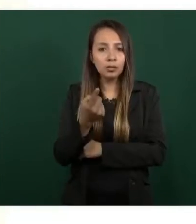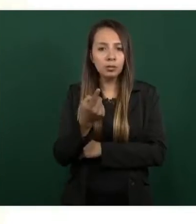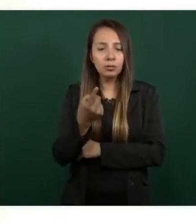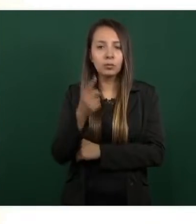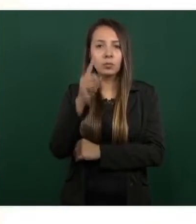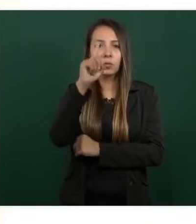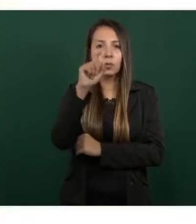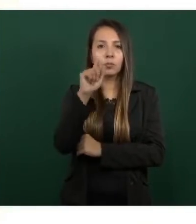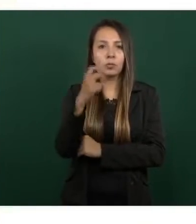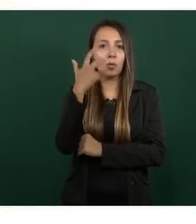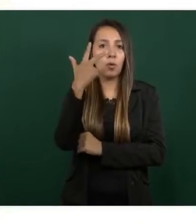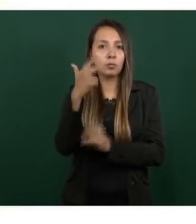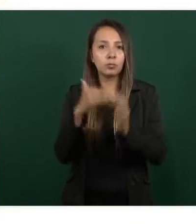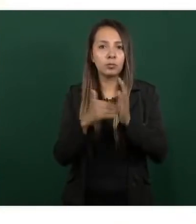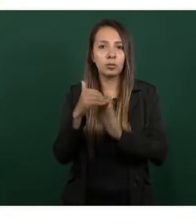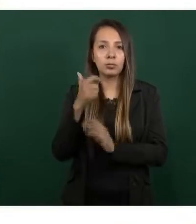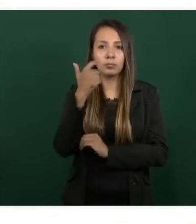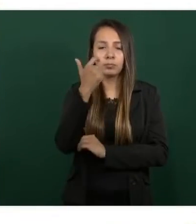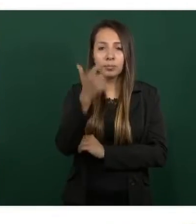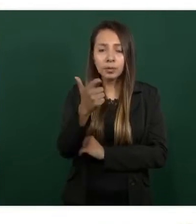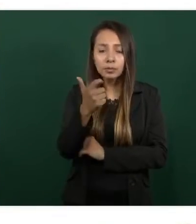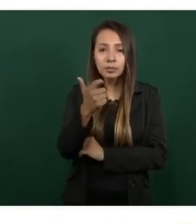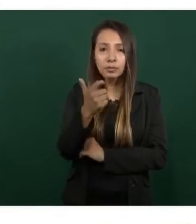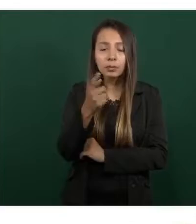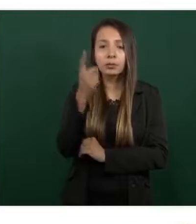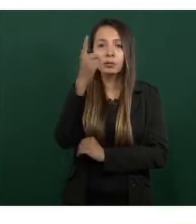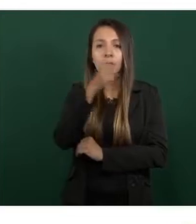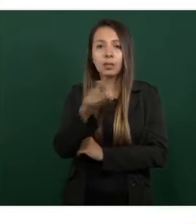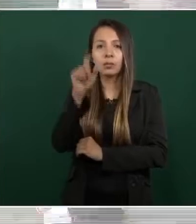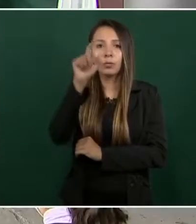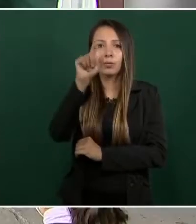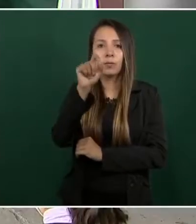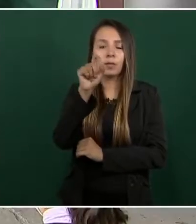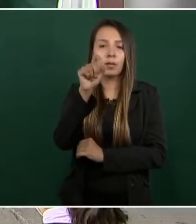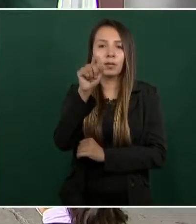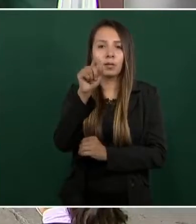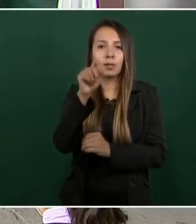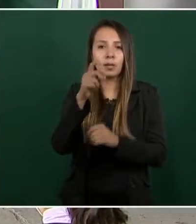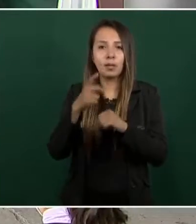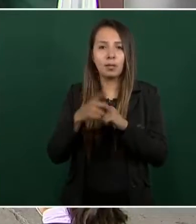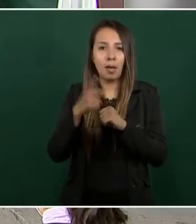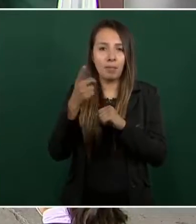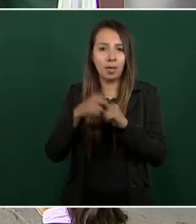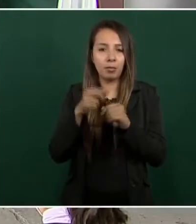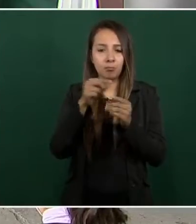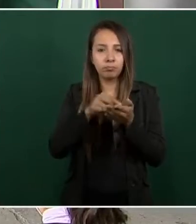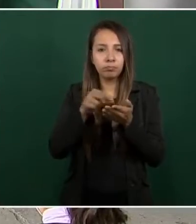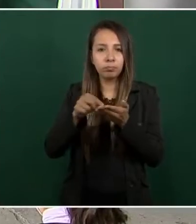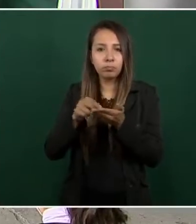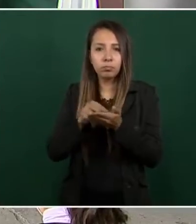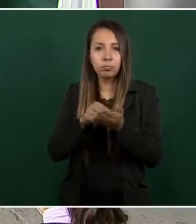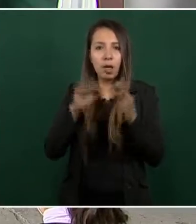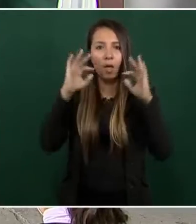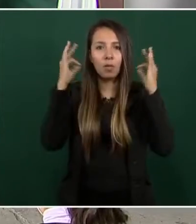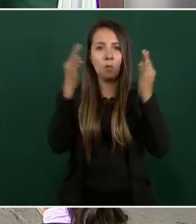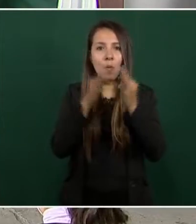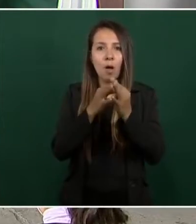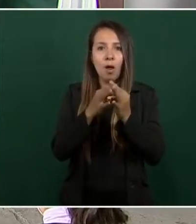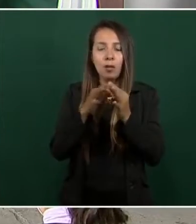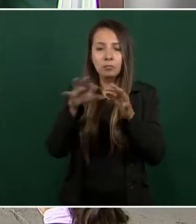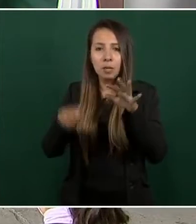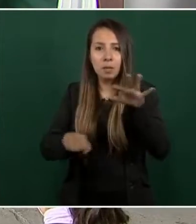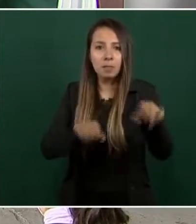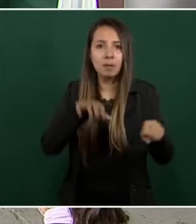y 1.8 millones de pesos y 120 diamantes, es lo que se ha logrado asegurar en las aduanas.